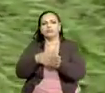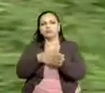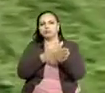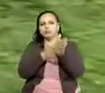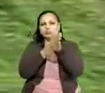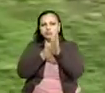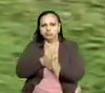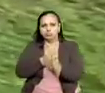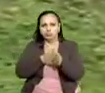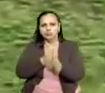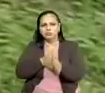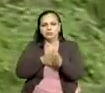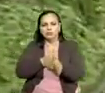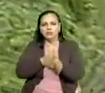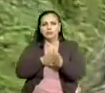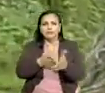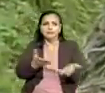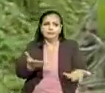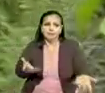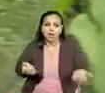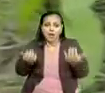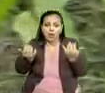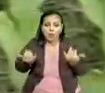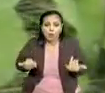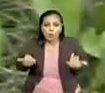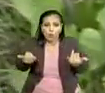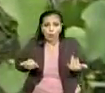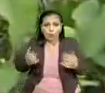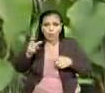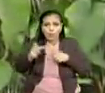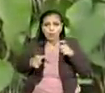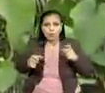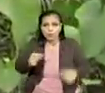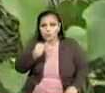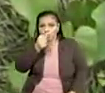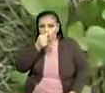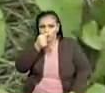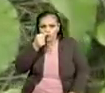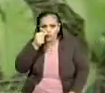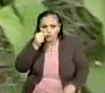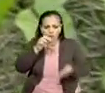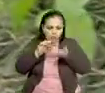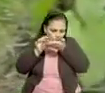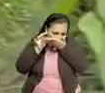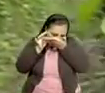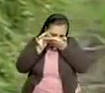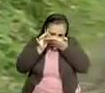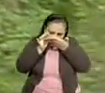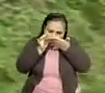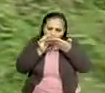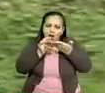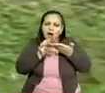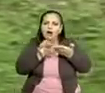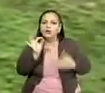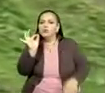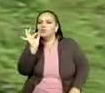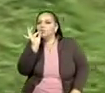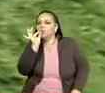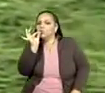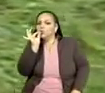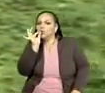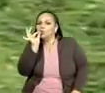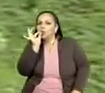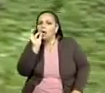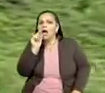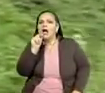es tomado por personas que consumen sustancias ilícitas, que traen basura a ese lugar. Y hace pocos instantes vimos a